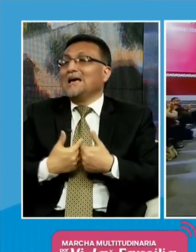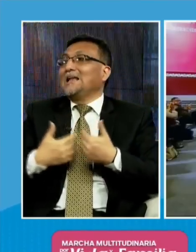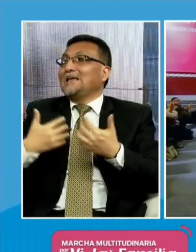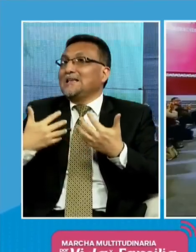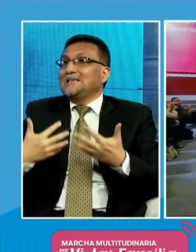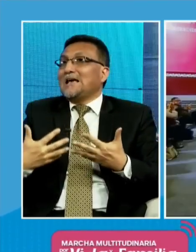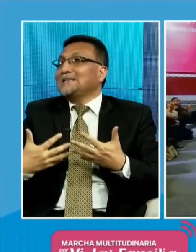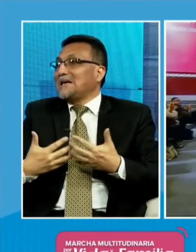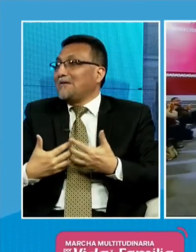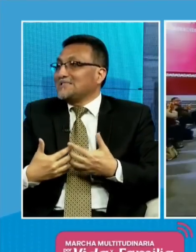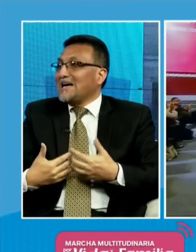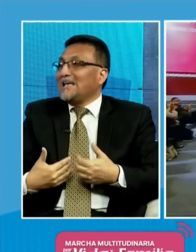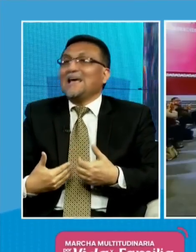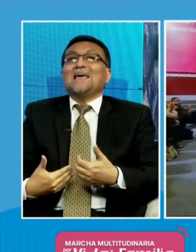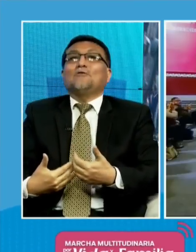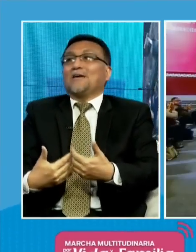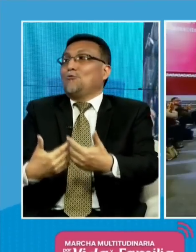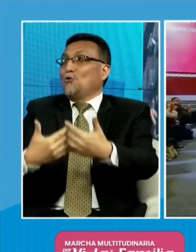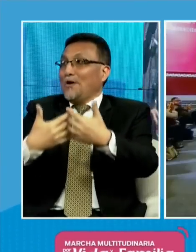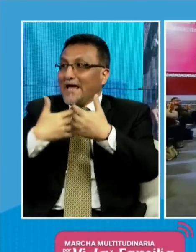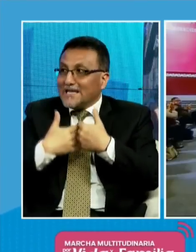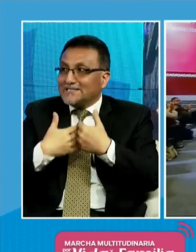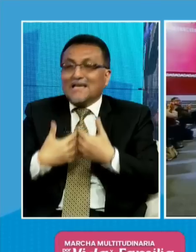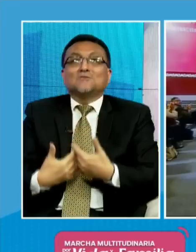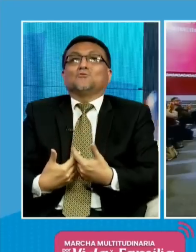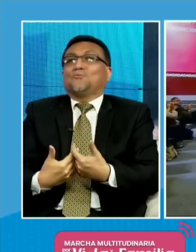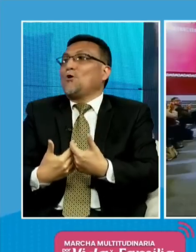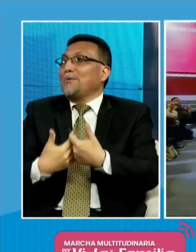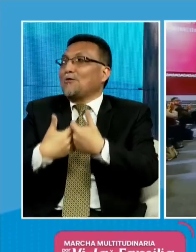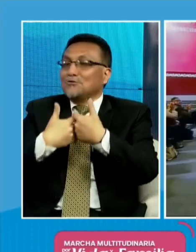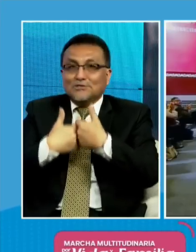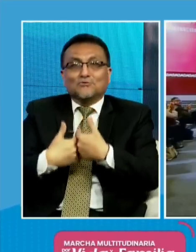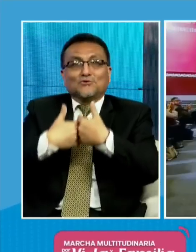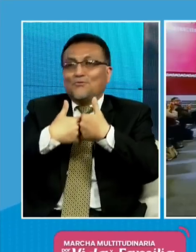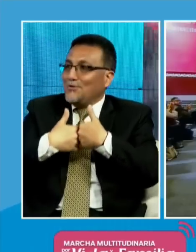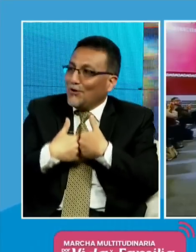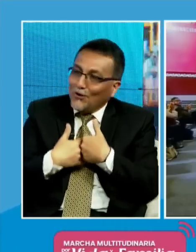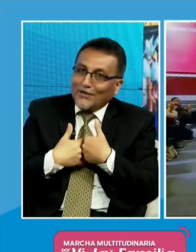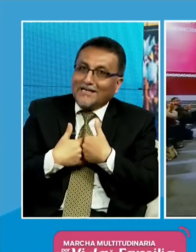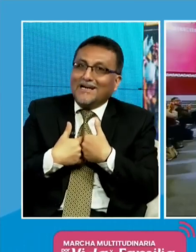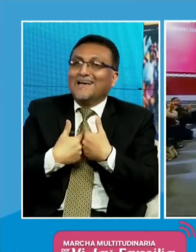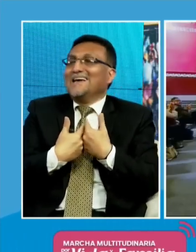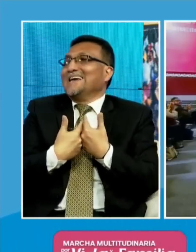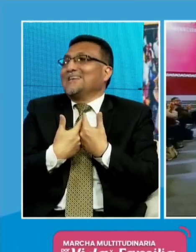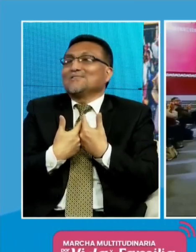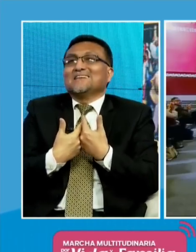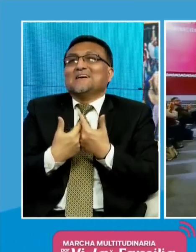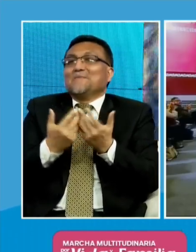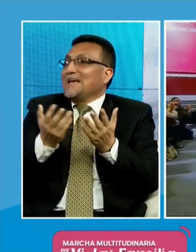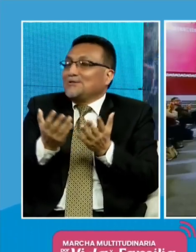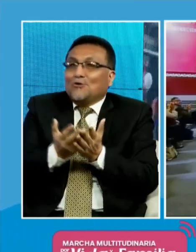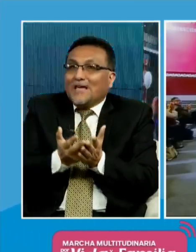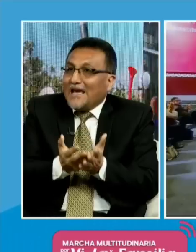persona. La identidad está basada en lo que uno es, en su propia constitución biológica. Entonces, lo que hay